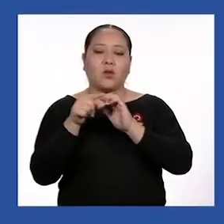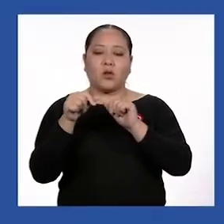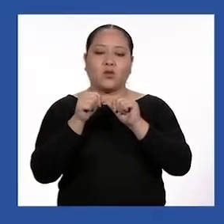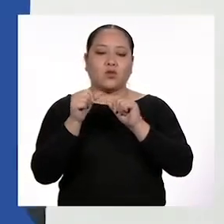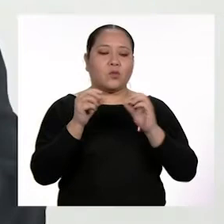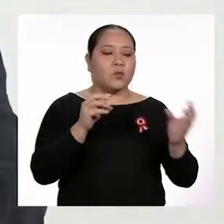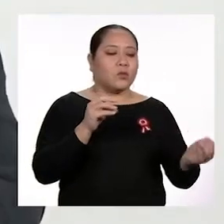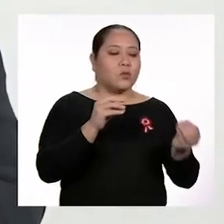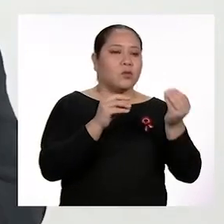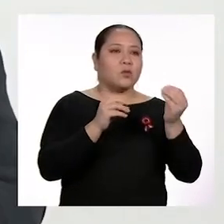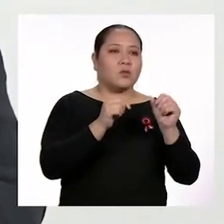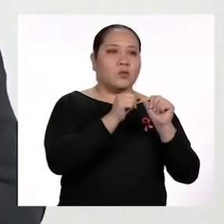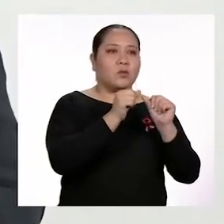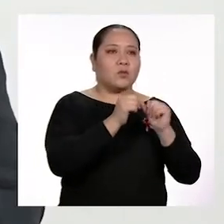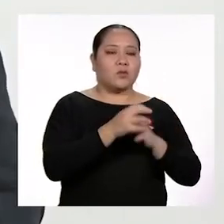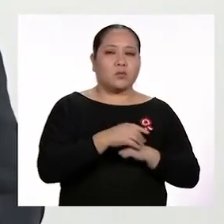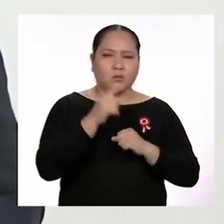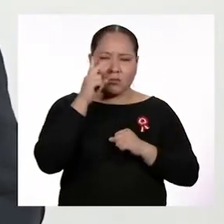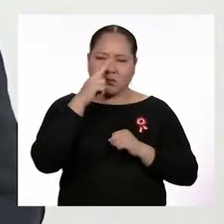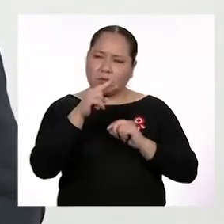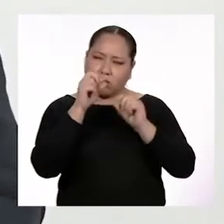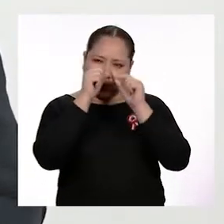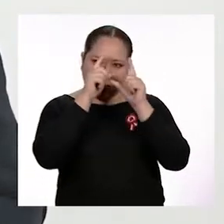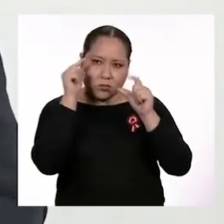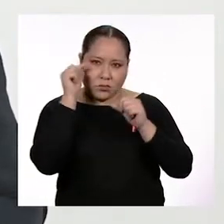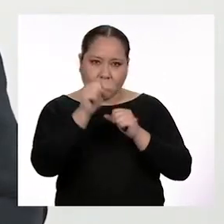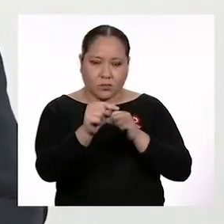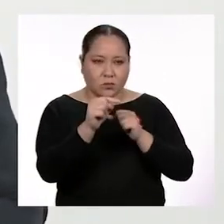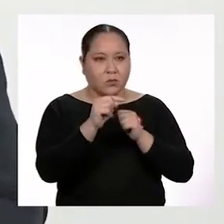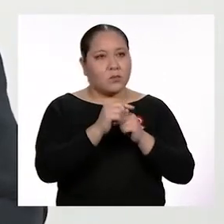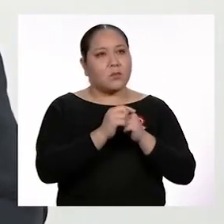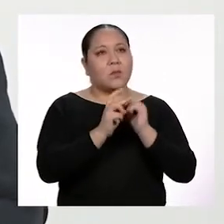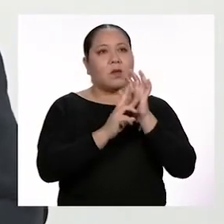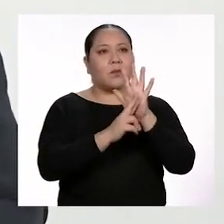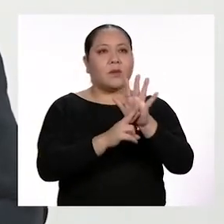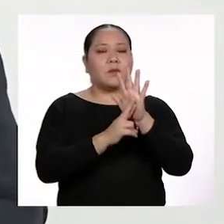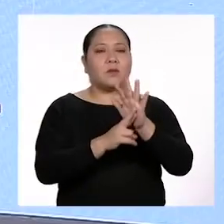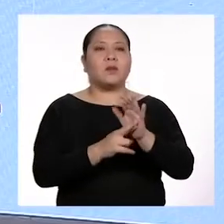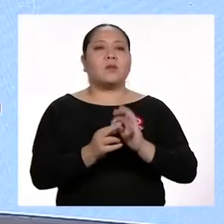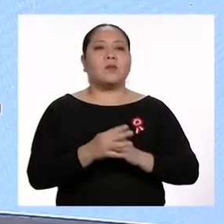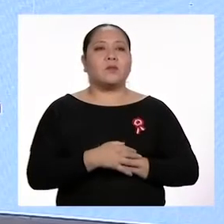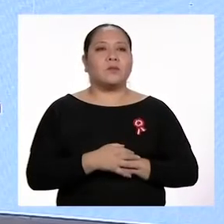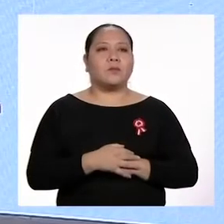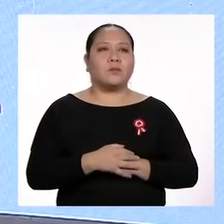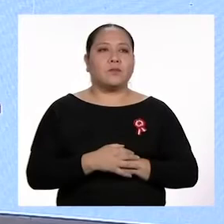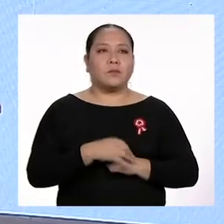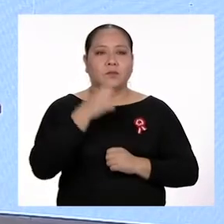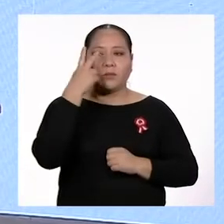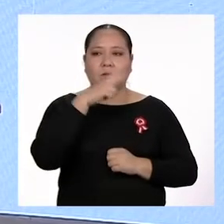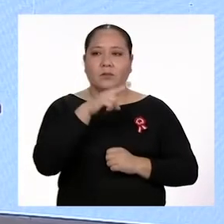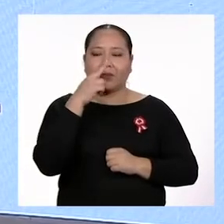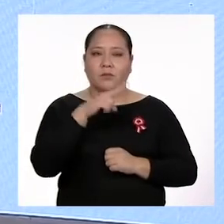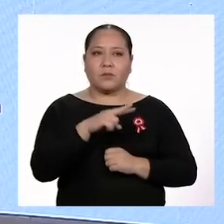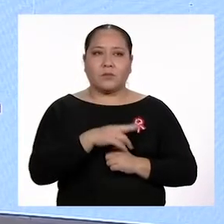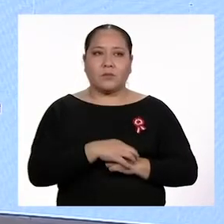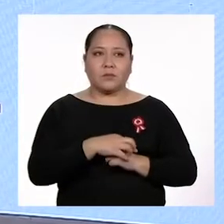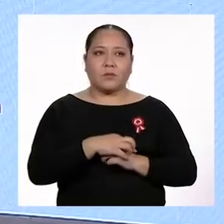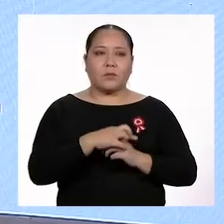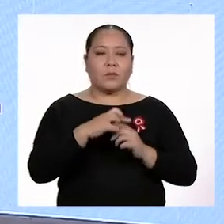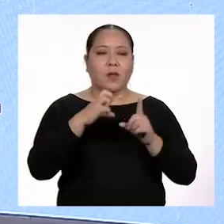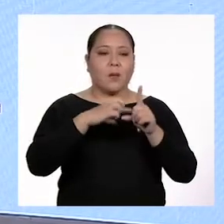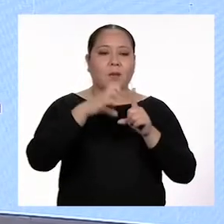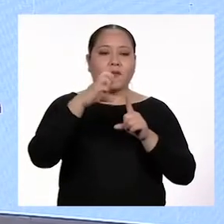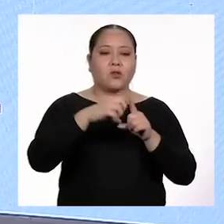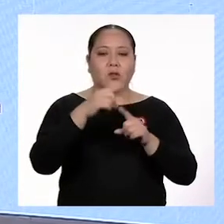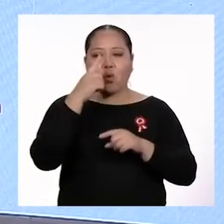extremos. ¿Hay algo que te llame la atención de esta representación gráfica? Veo que el intervalo de la presión sistólica